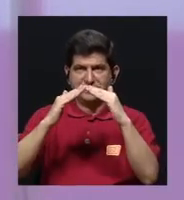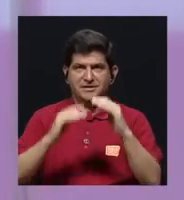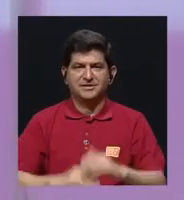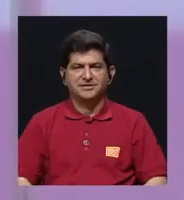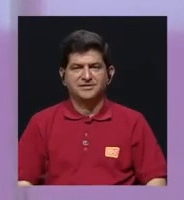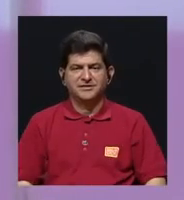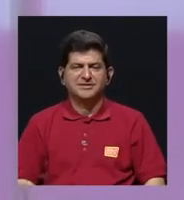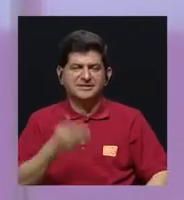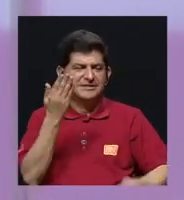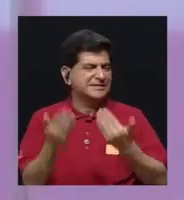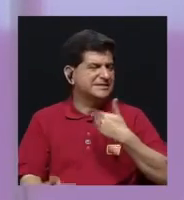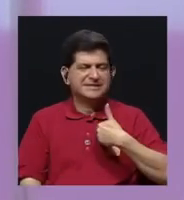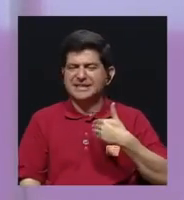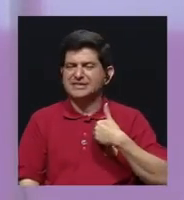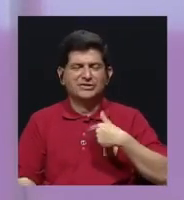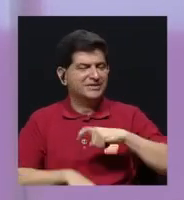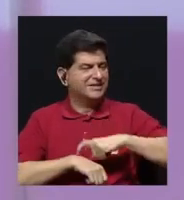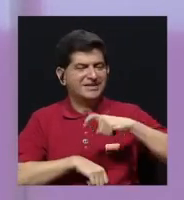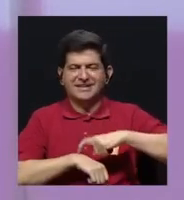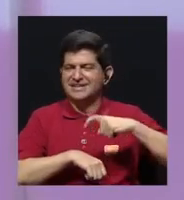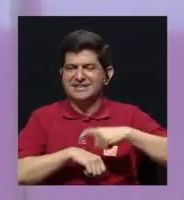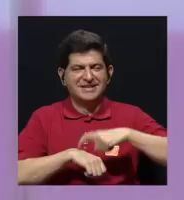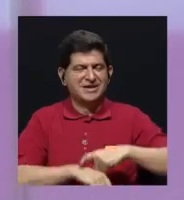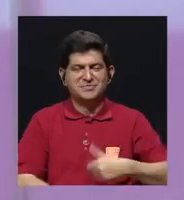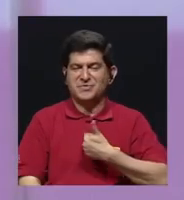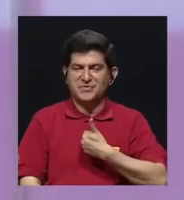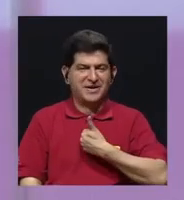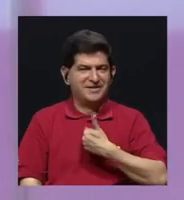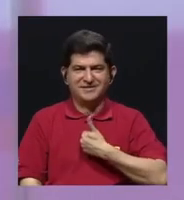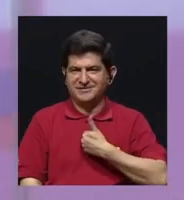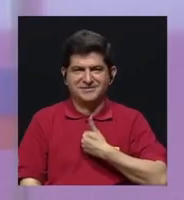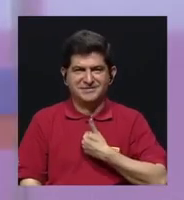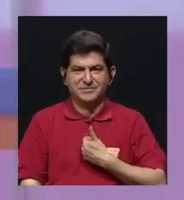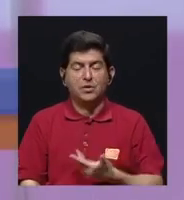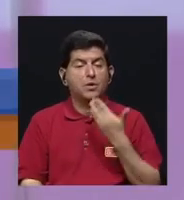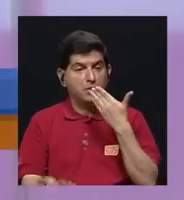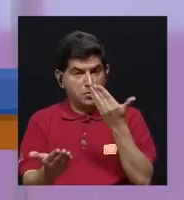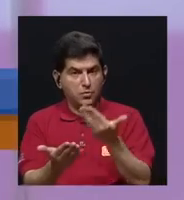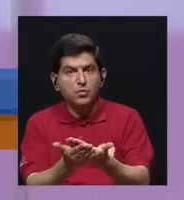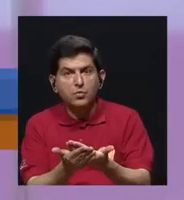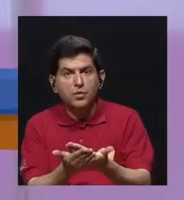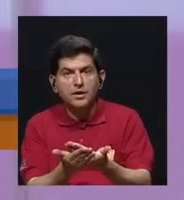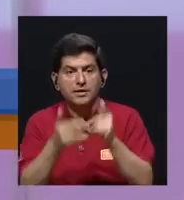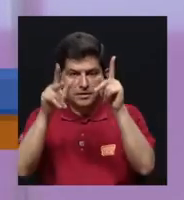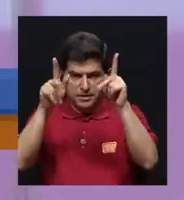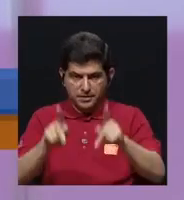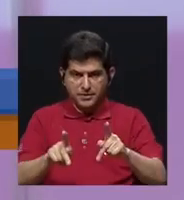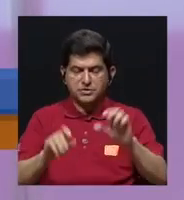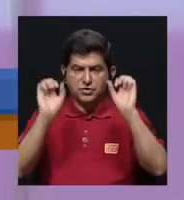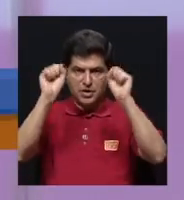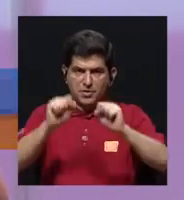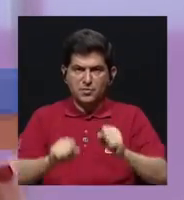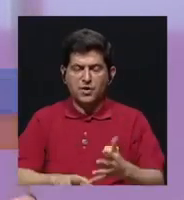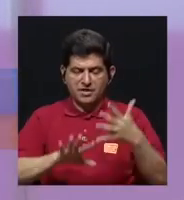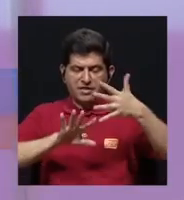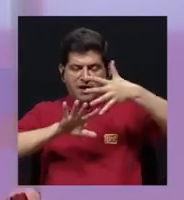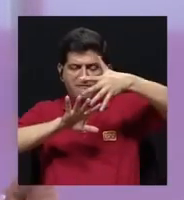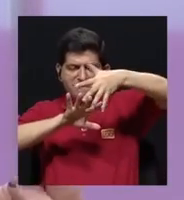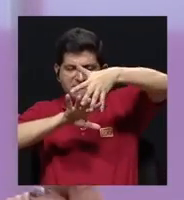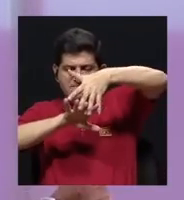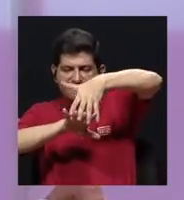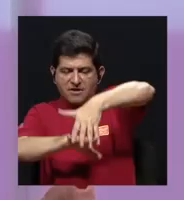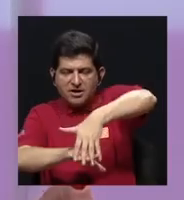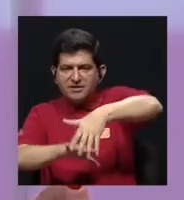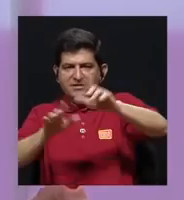¿Verdad? Tal vez no tiene un ratito para sacar para ella, y eso es muy bueno para que ella pueda ir a integrarse a